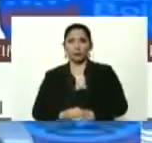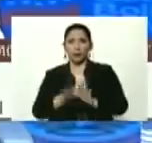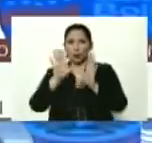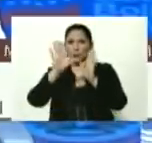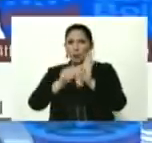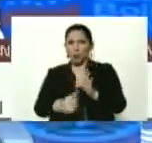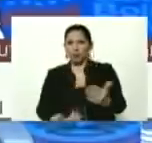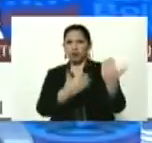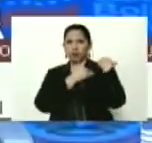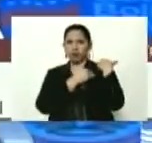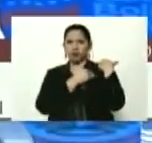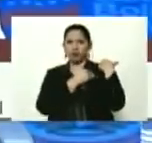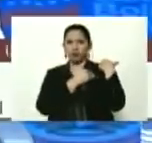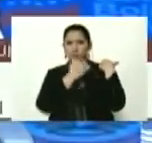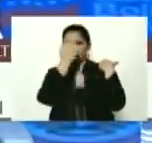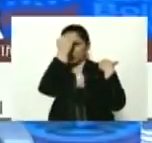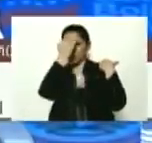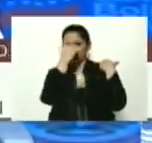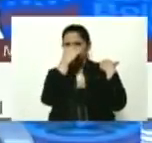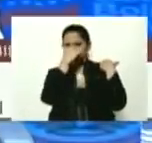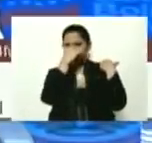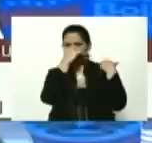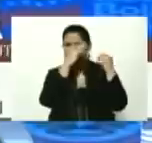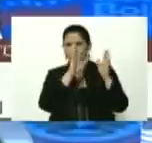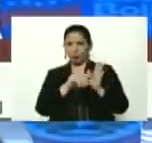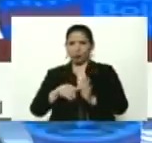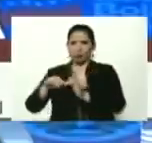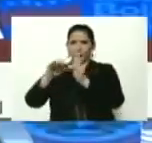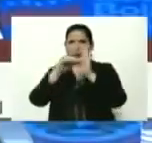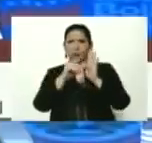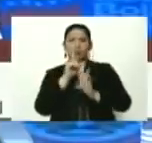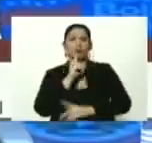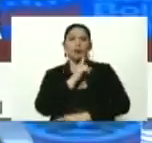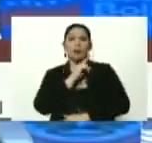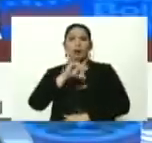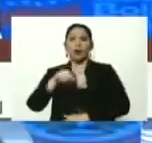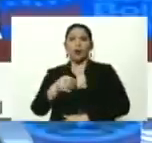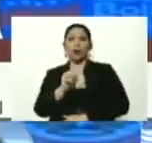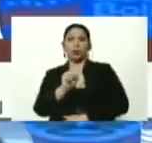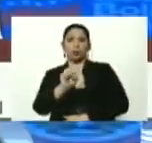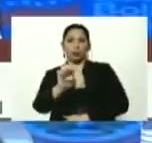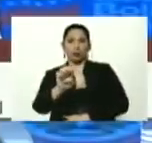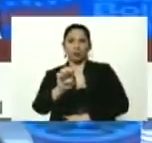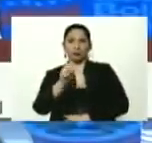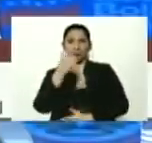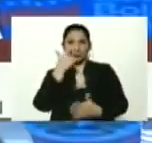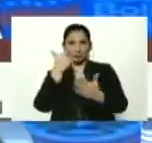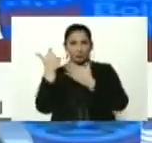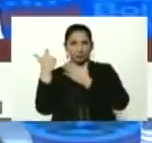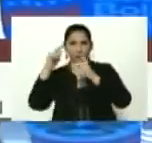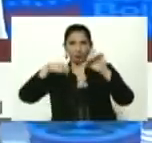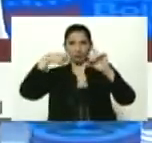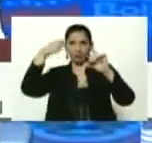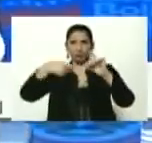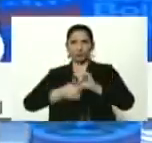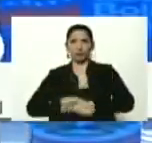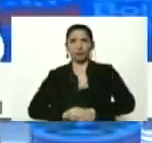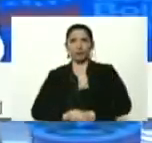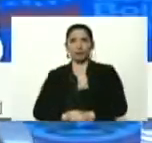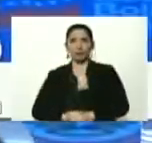usurpador, criminal, estafador llamado José Ignacio Hernández. Adelante, por